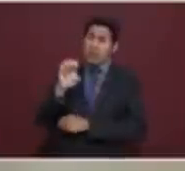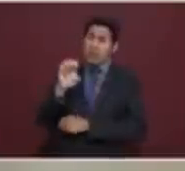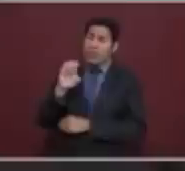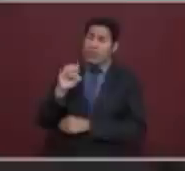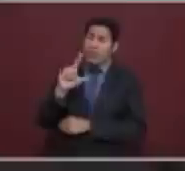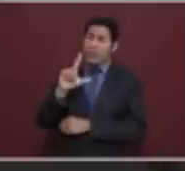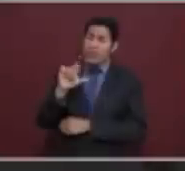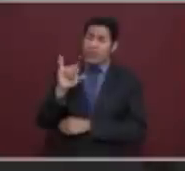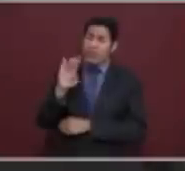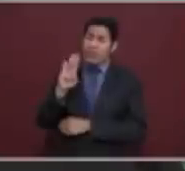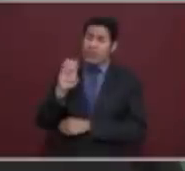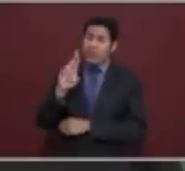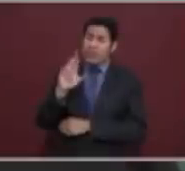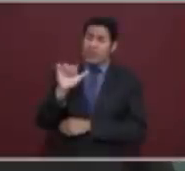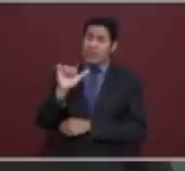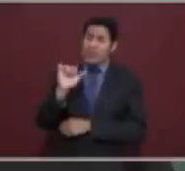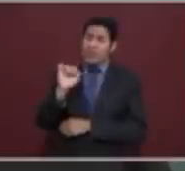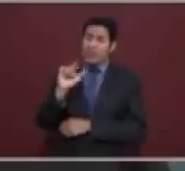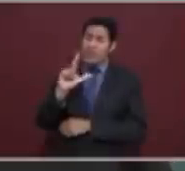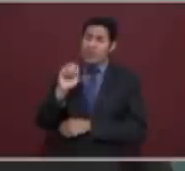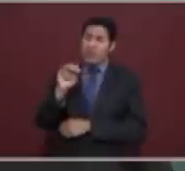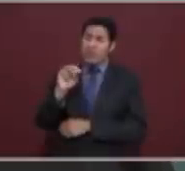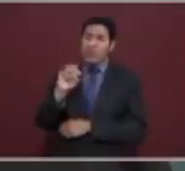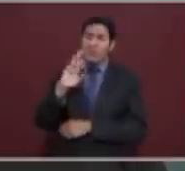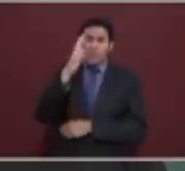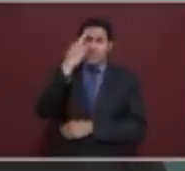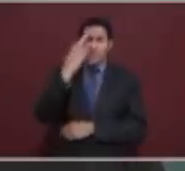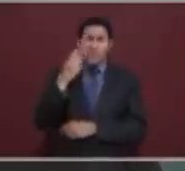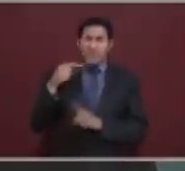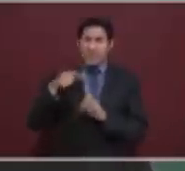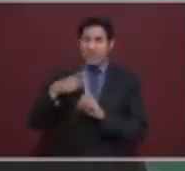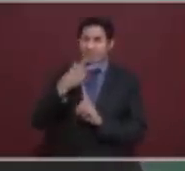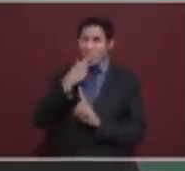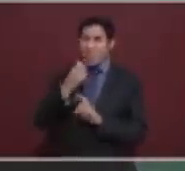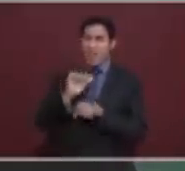acuérdense de que era un autor famoso